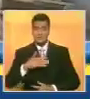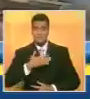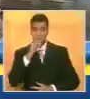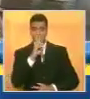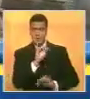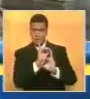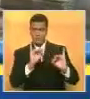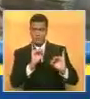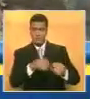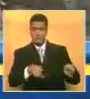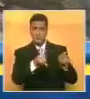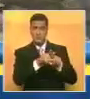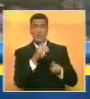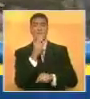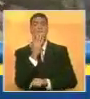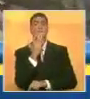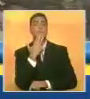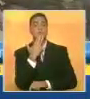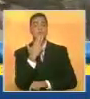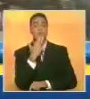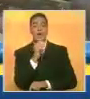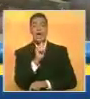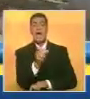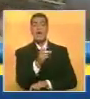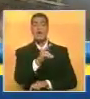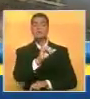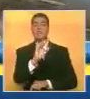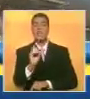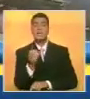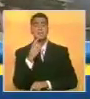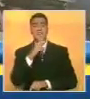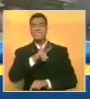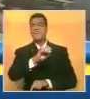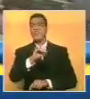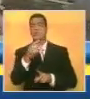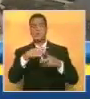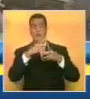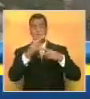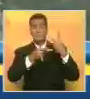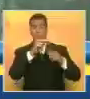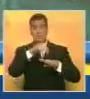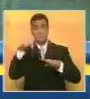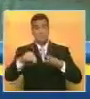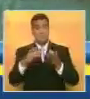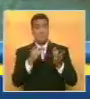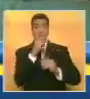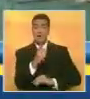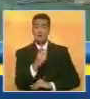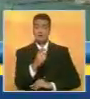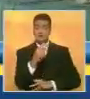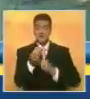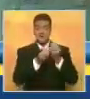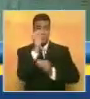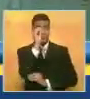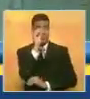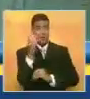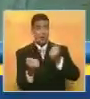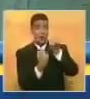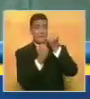últimos que ha pasado, por ejemplo, con Agroilgeña, con Benoco. Aseguran que la producción nacional está afectada. Hicieron un llamado